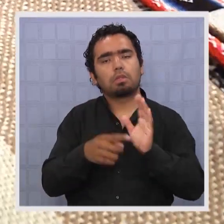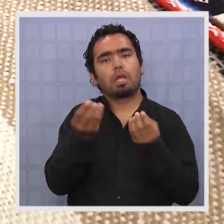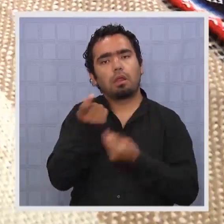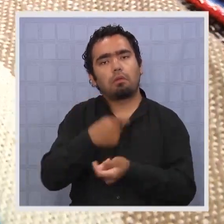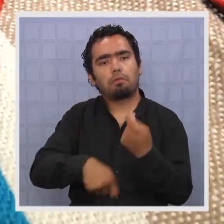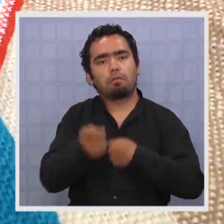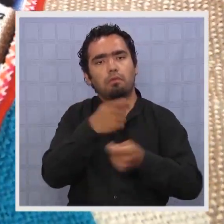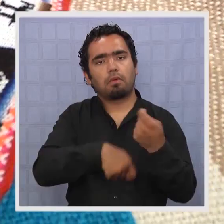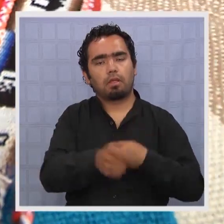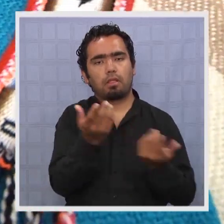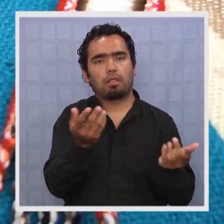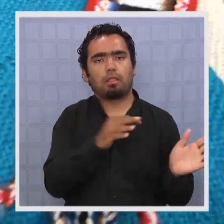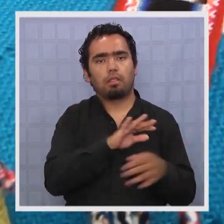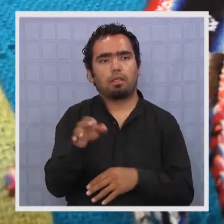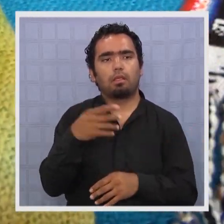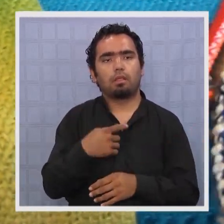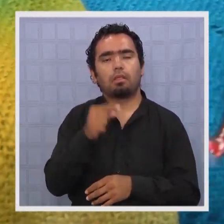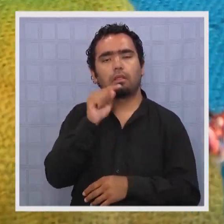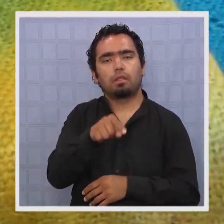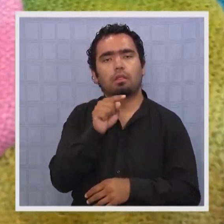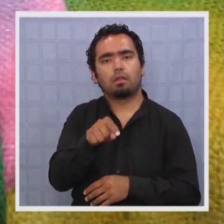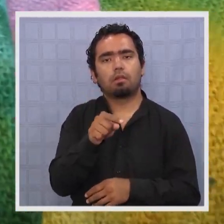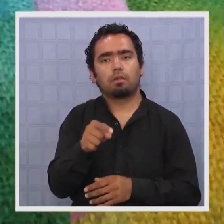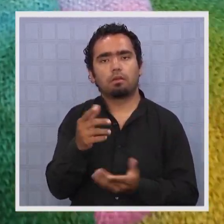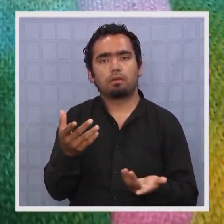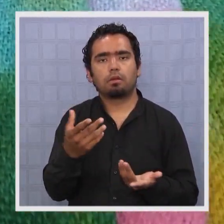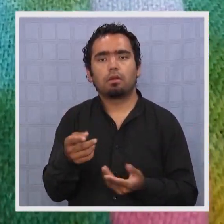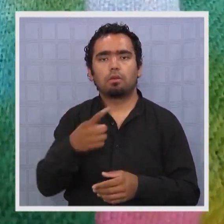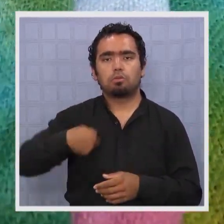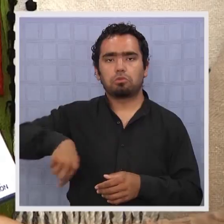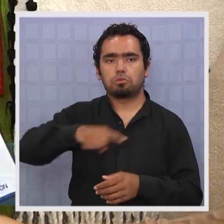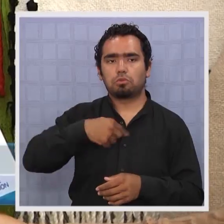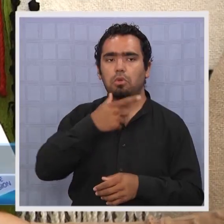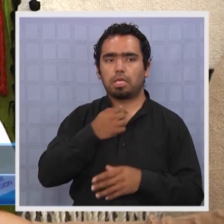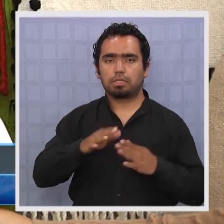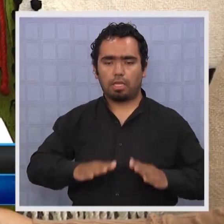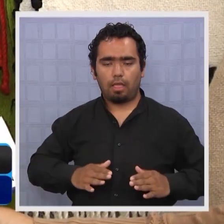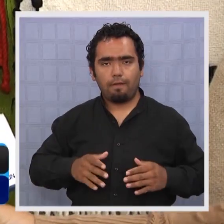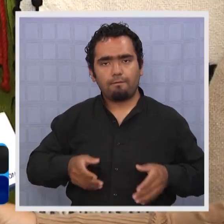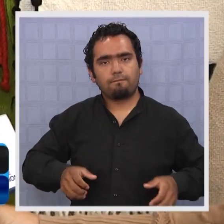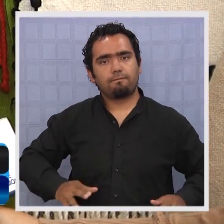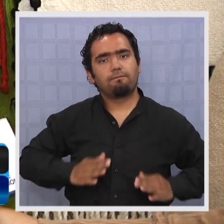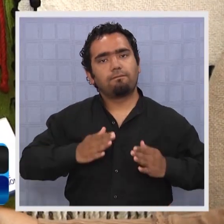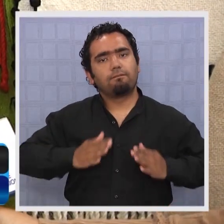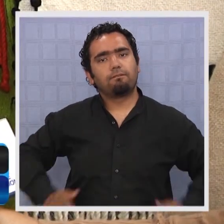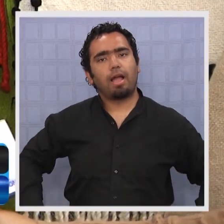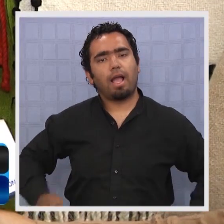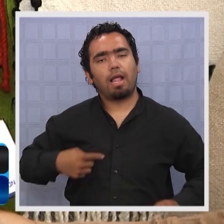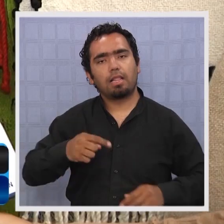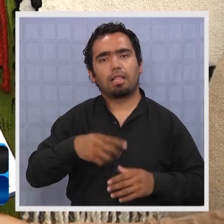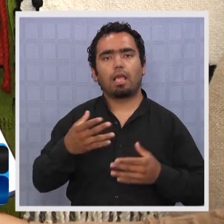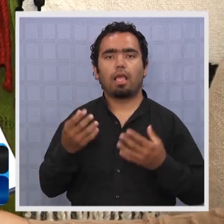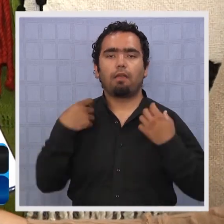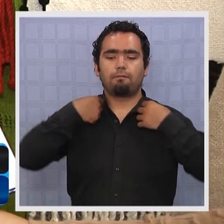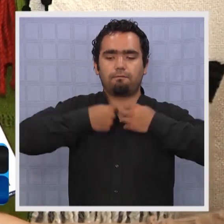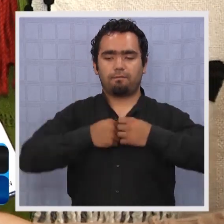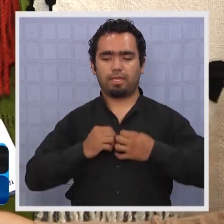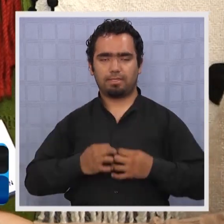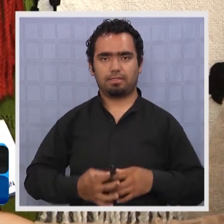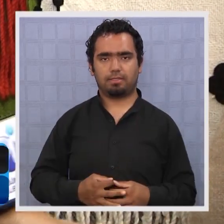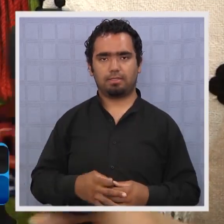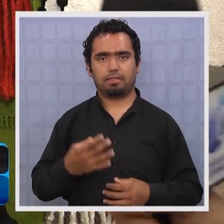tan artesanal, así como piden los clientes, estamos haciendo faldas, vestidos y otros